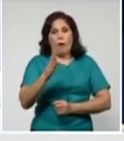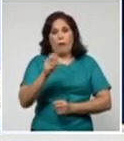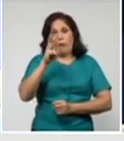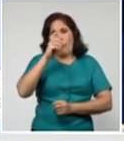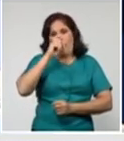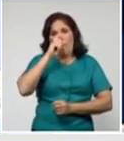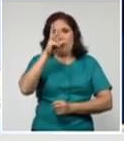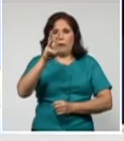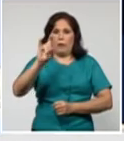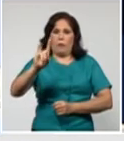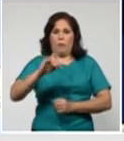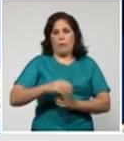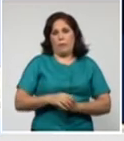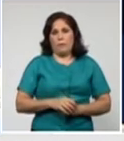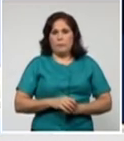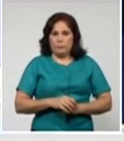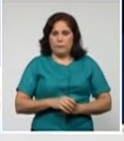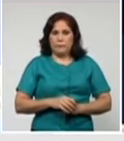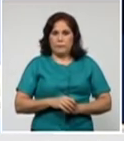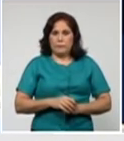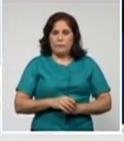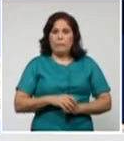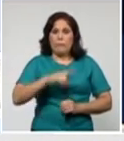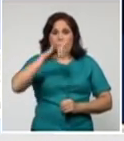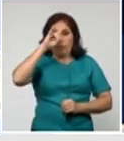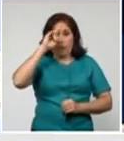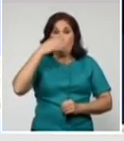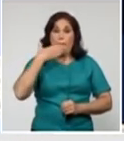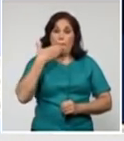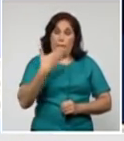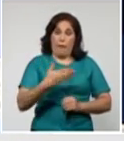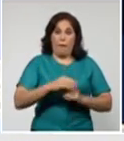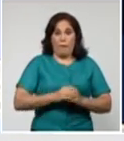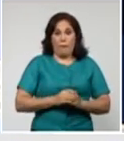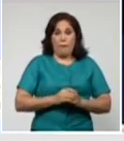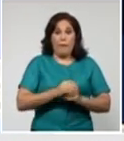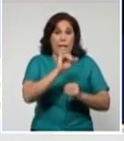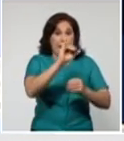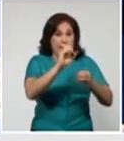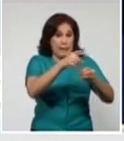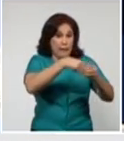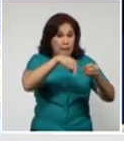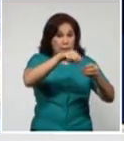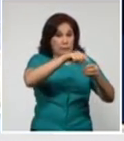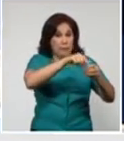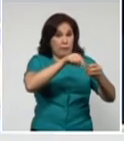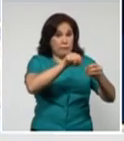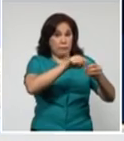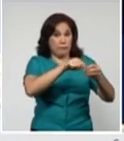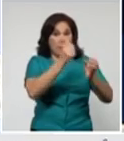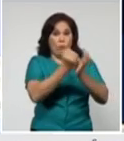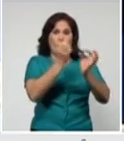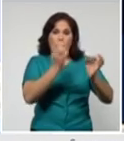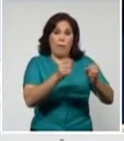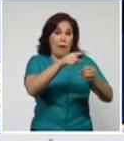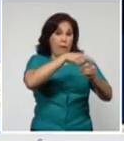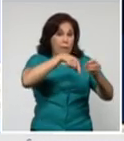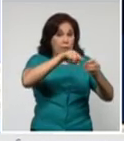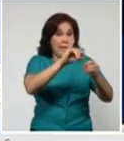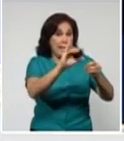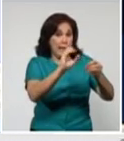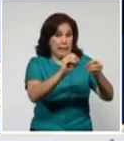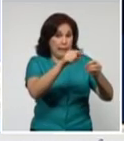edad. Bien, de los 60 casos diagnosticados, o los 60 casos